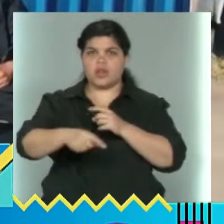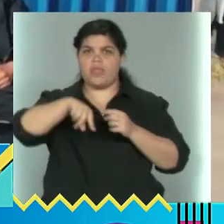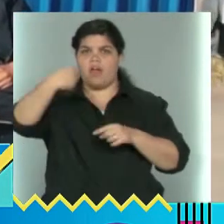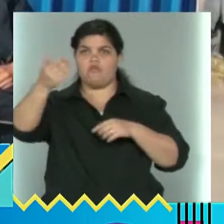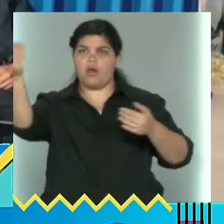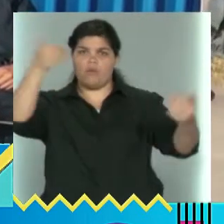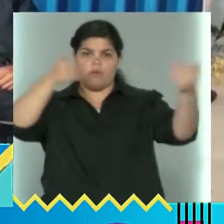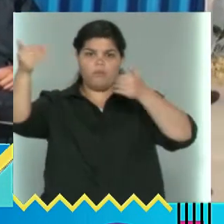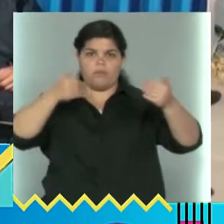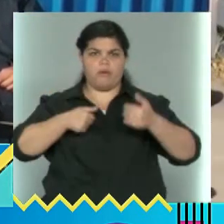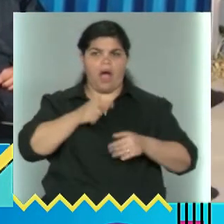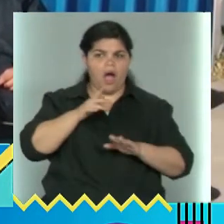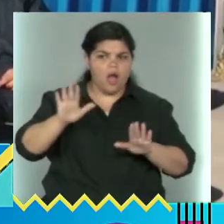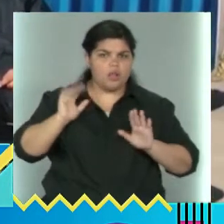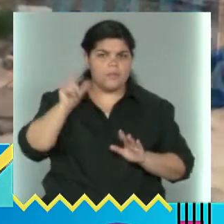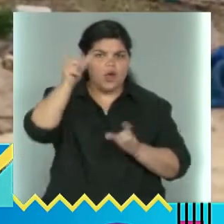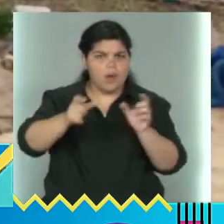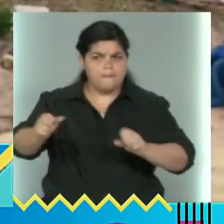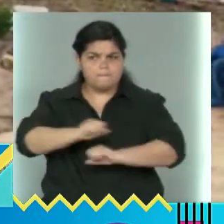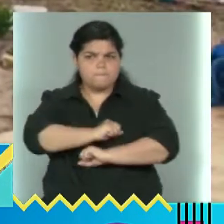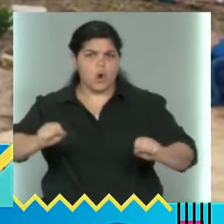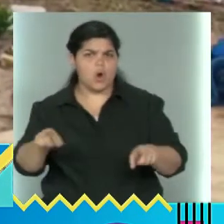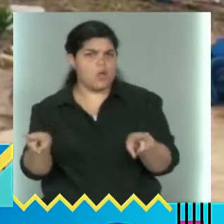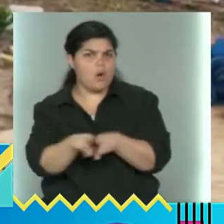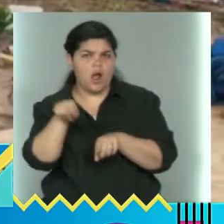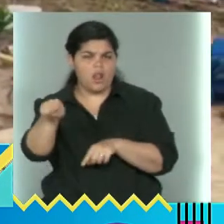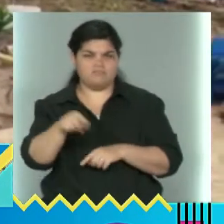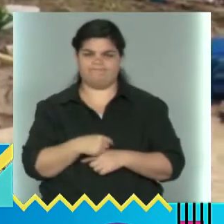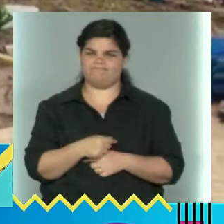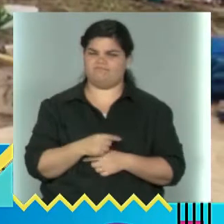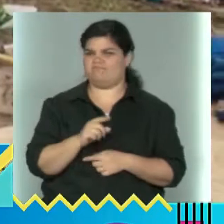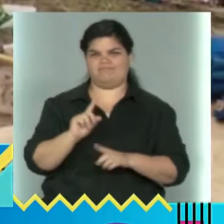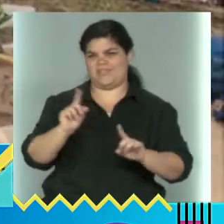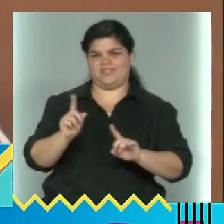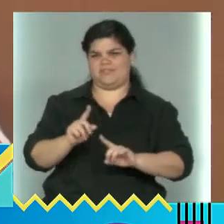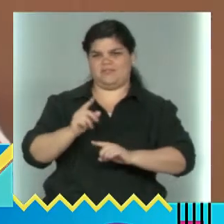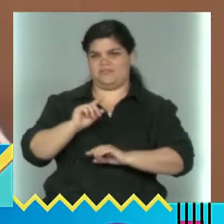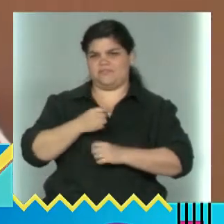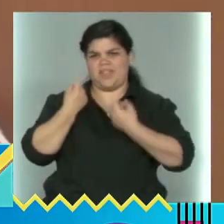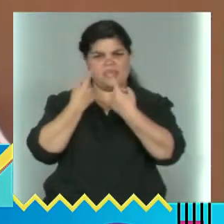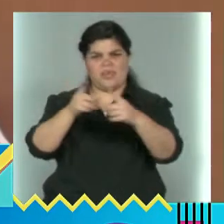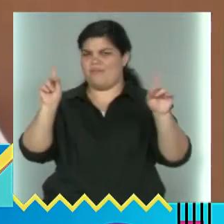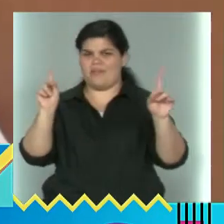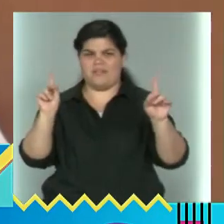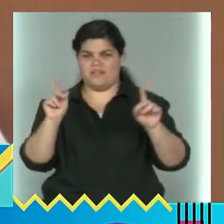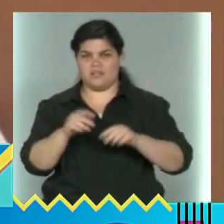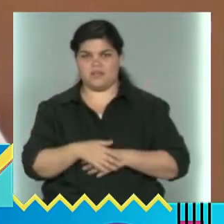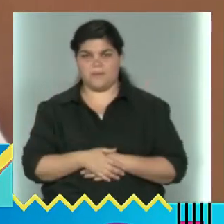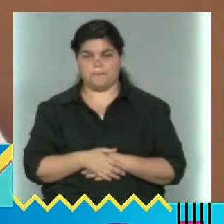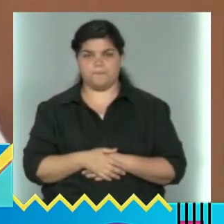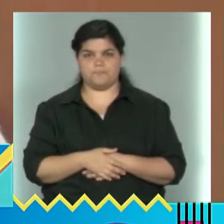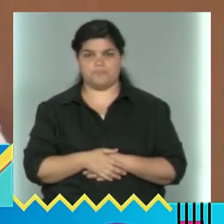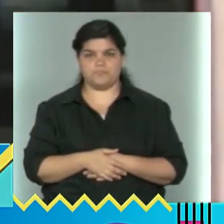afuera, y muy por lo contrario resultó ser gente